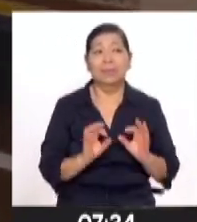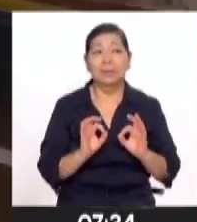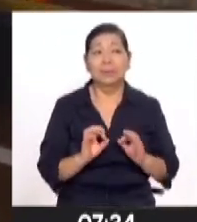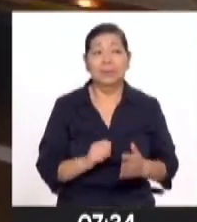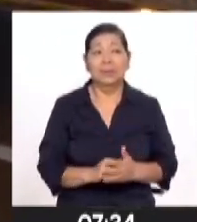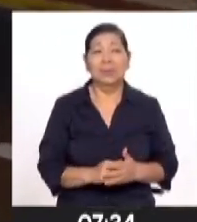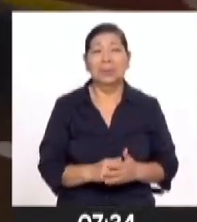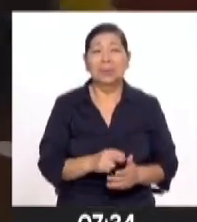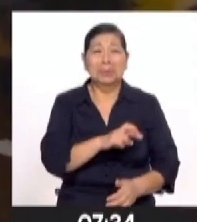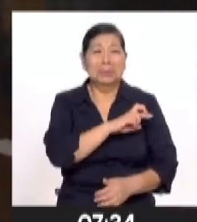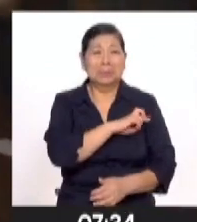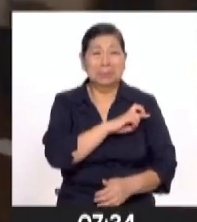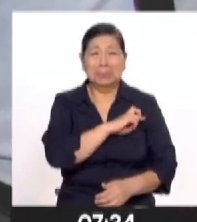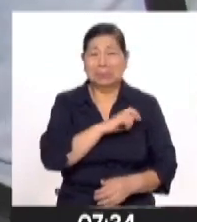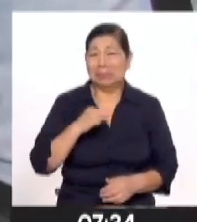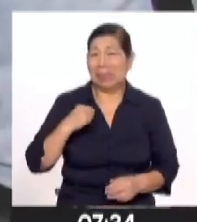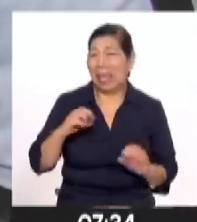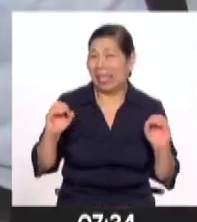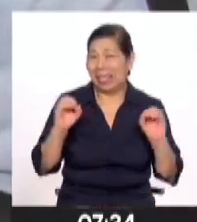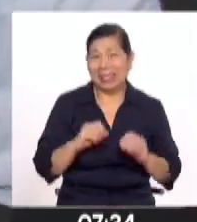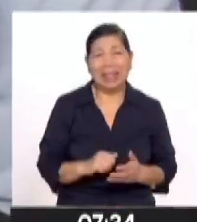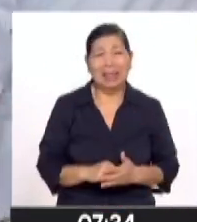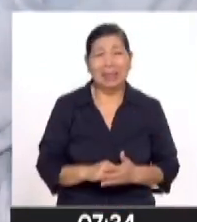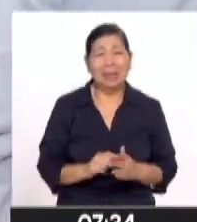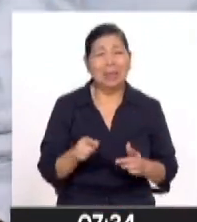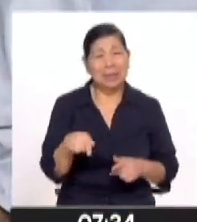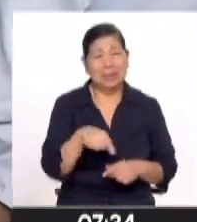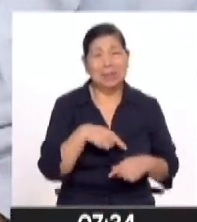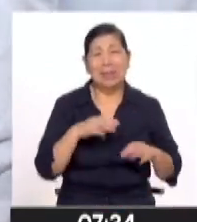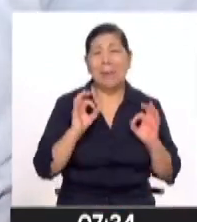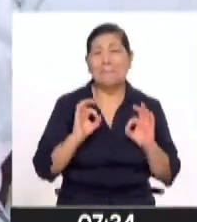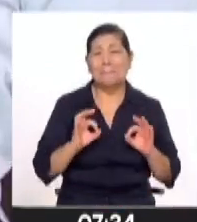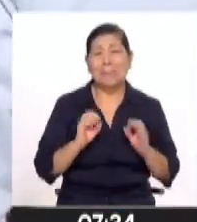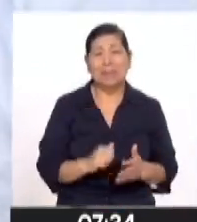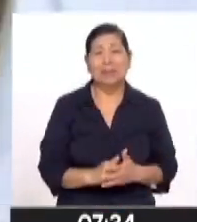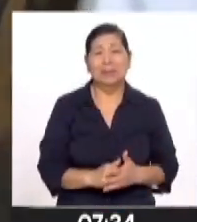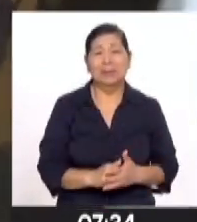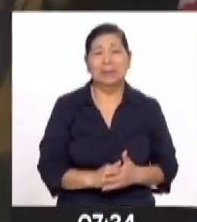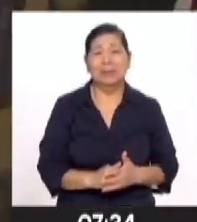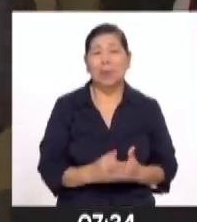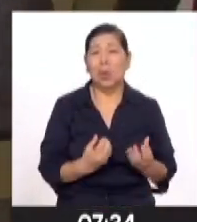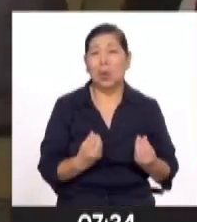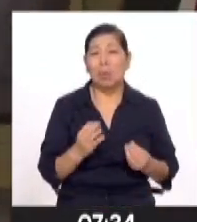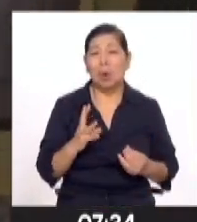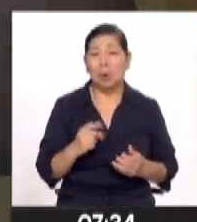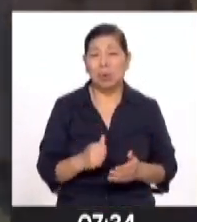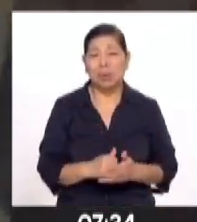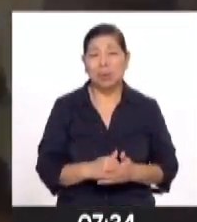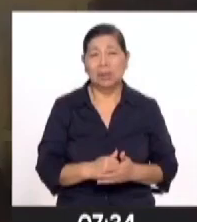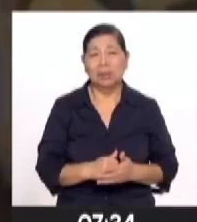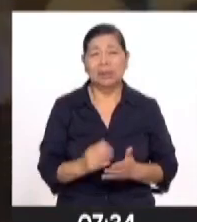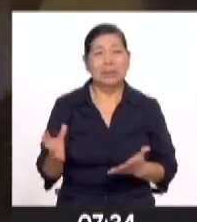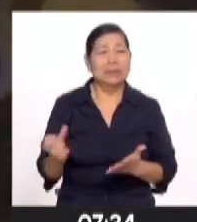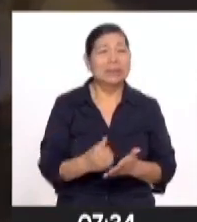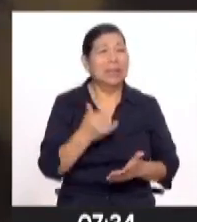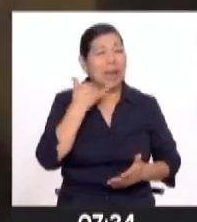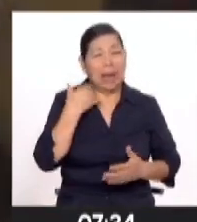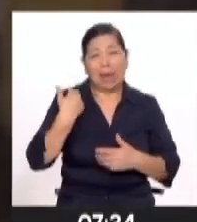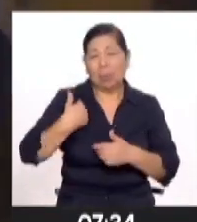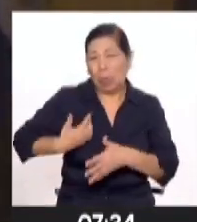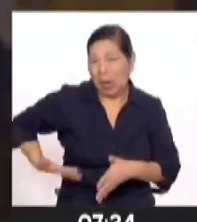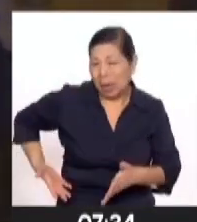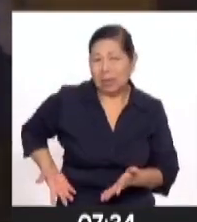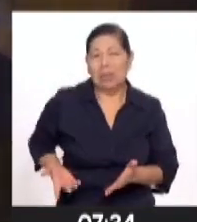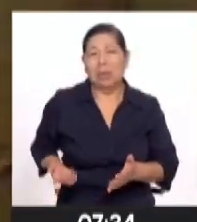no hay ni serenazgo, no hay nada acá. Sí, es bastante peligroso acá. ¿Qué has escuchado? ¿Cómo roban? Te jalan el celular, la